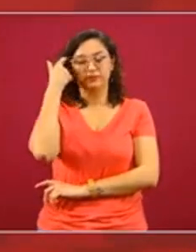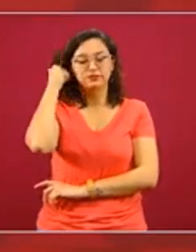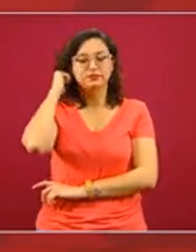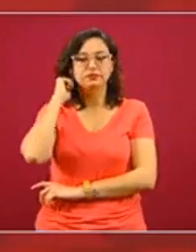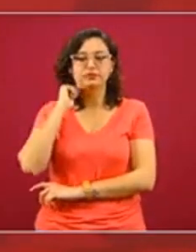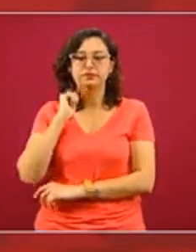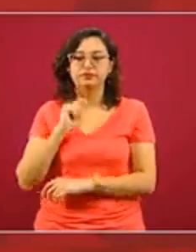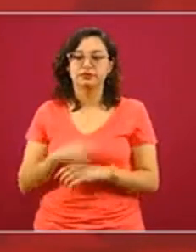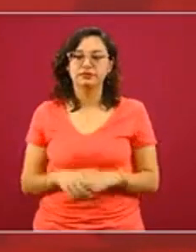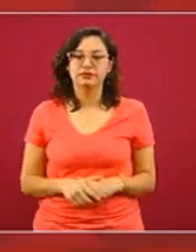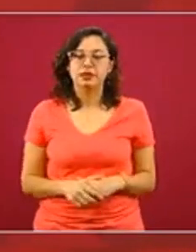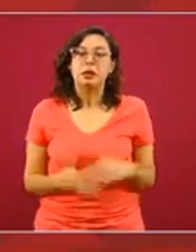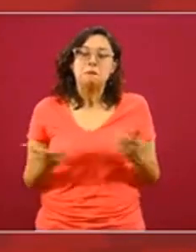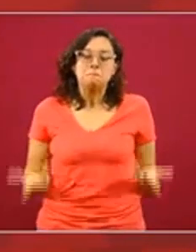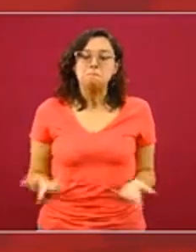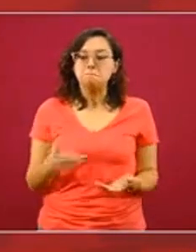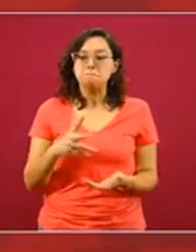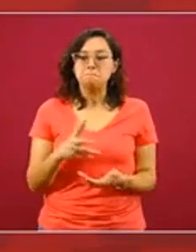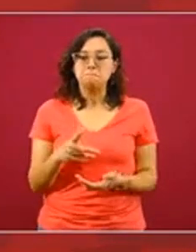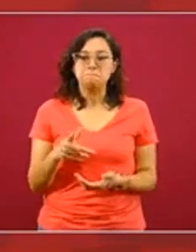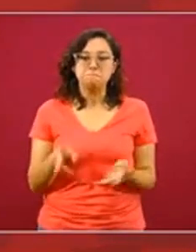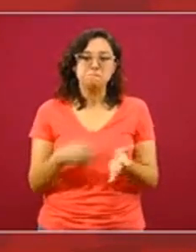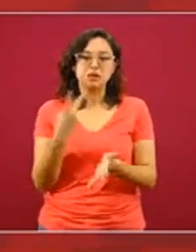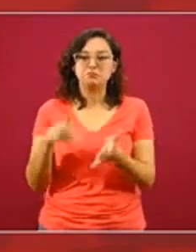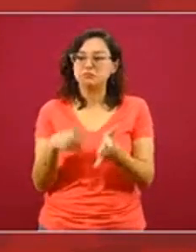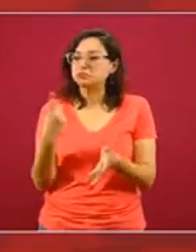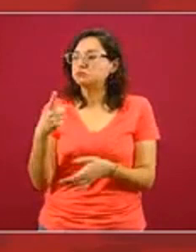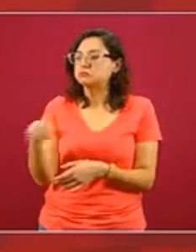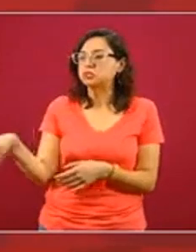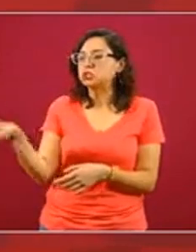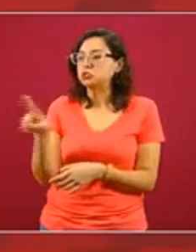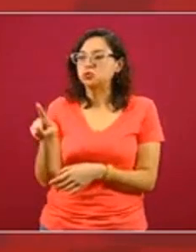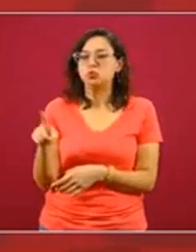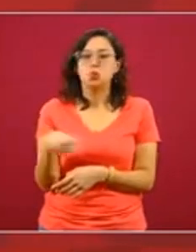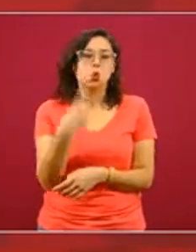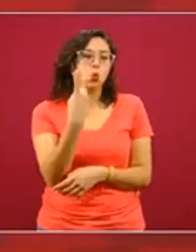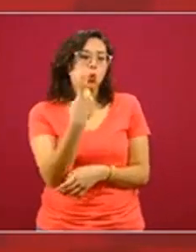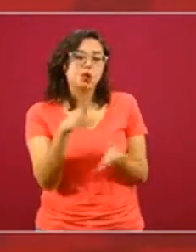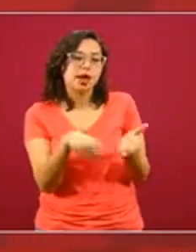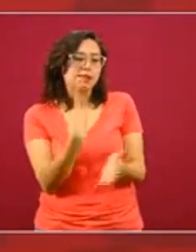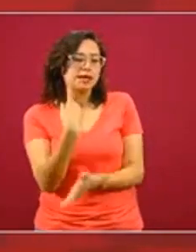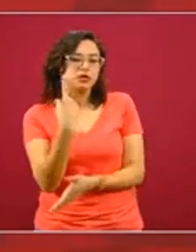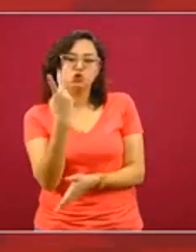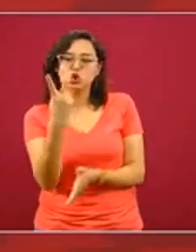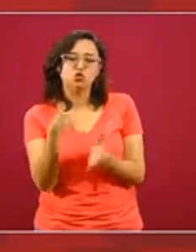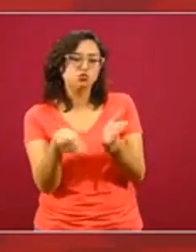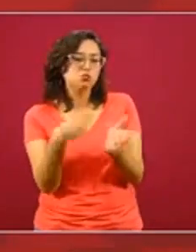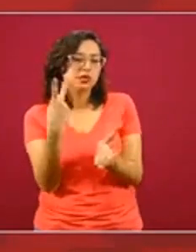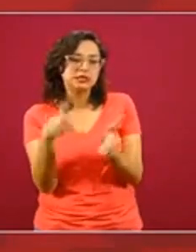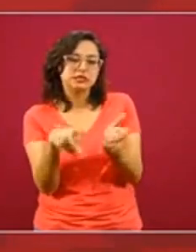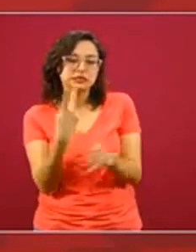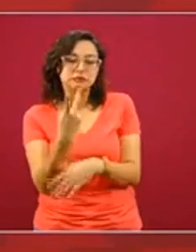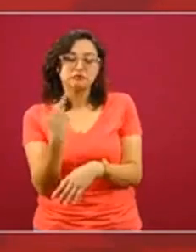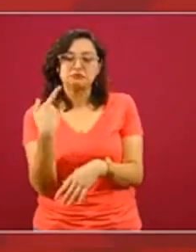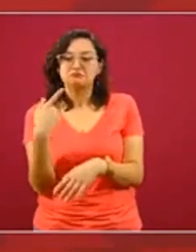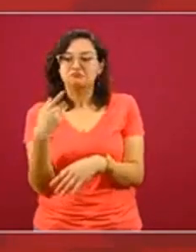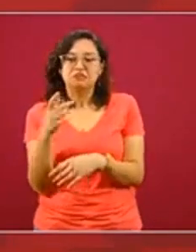dan servicios de 1 o 2 consultas. Es decir, para las enfermedades crónicas que requieren un